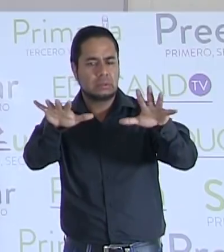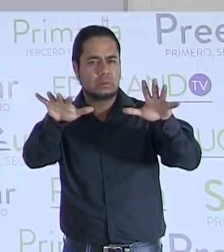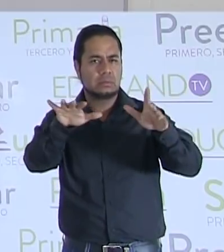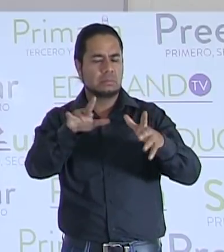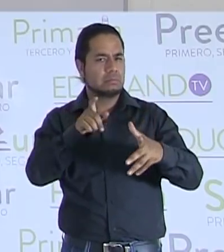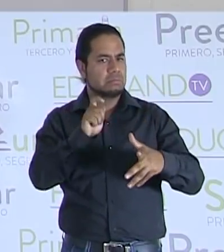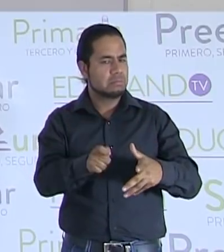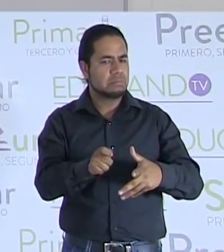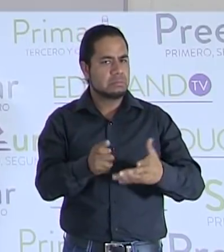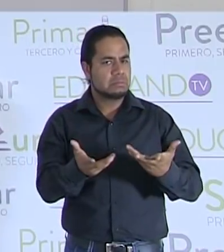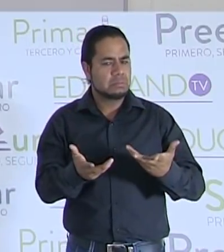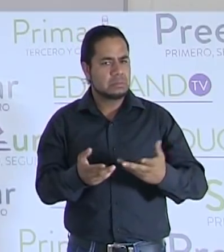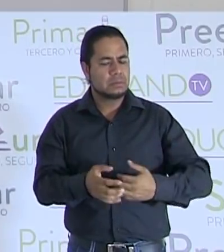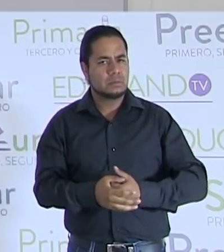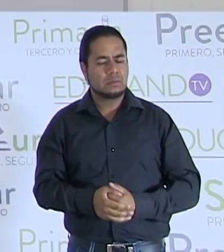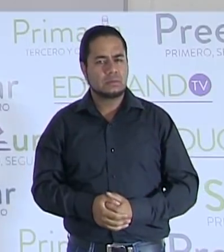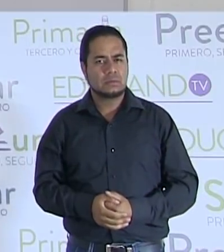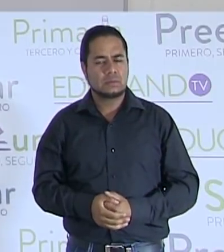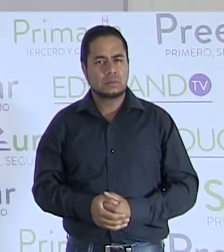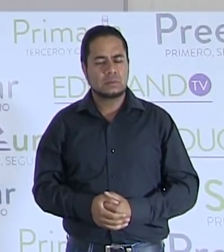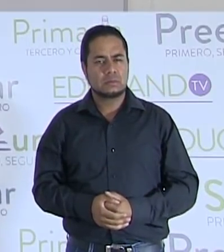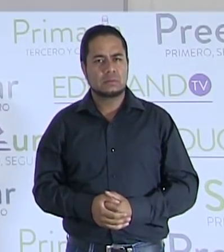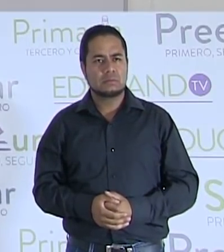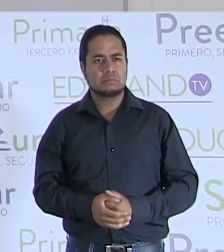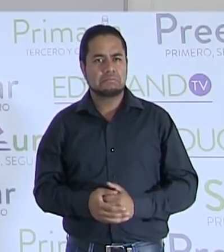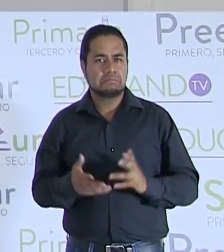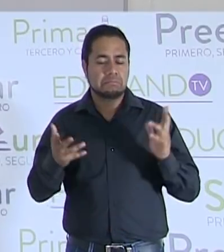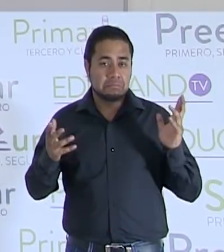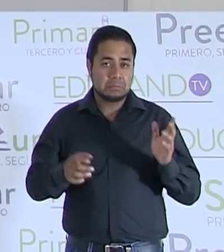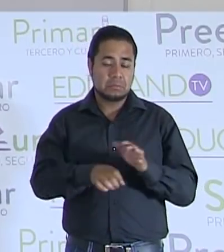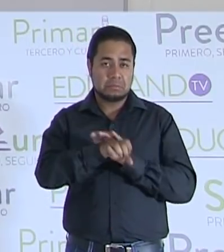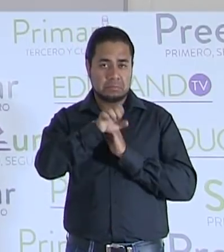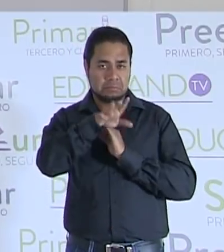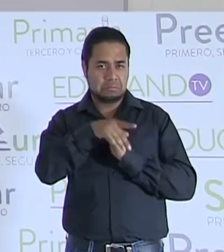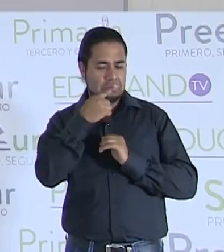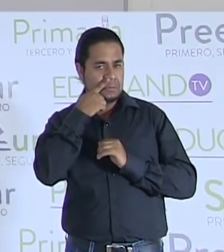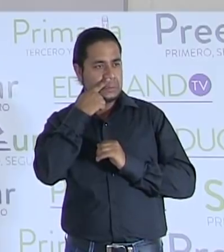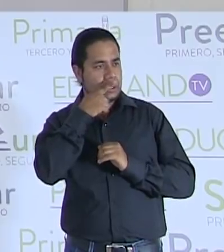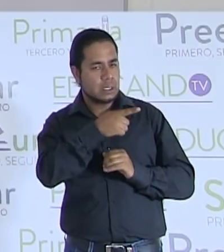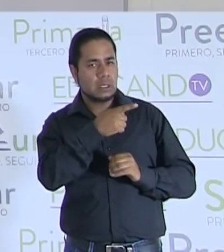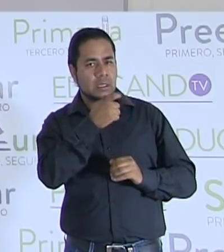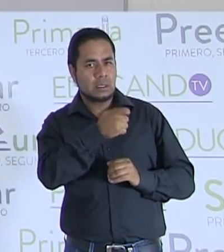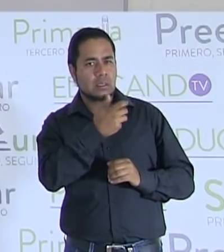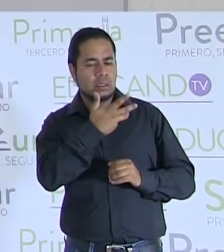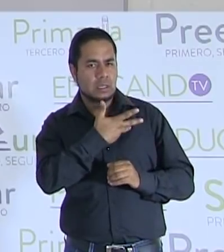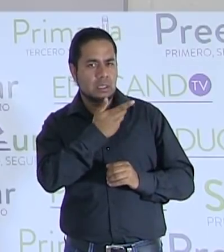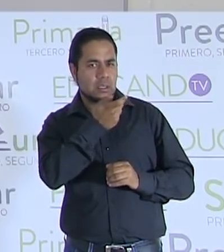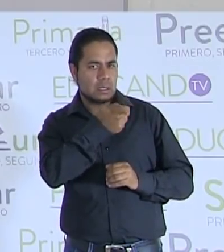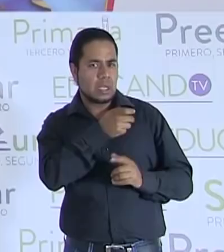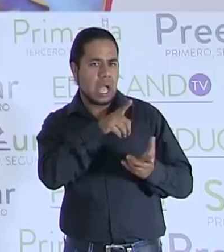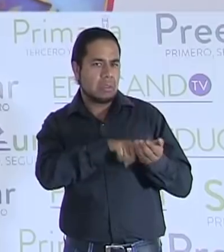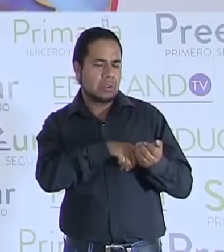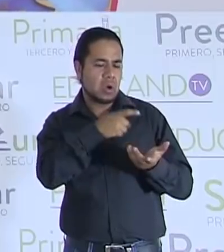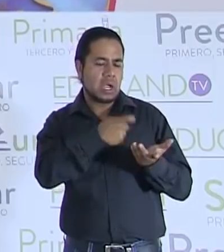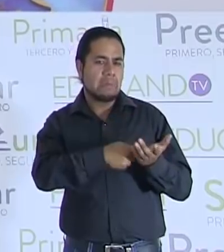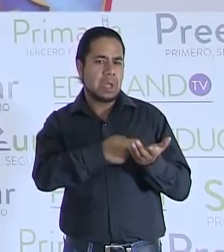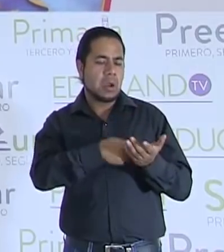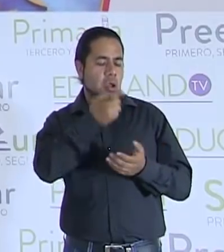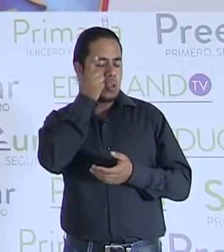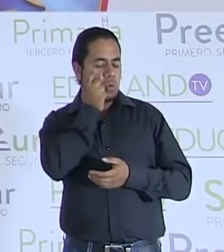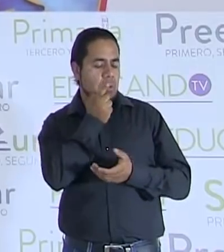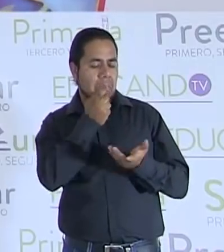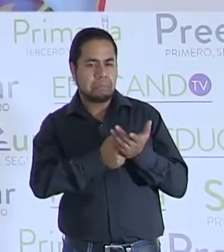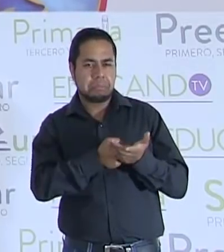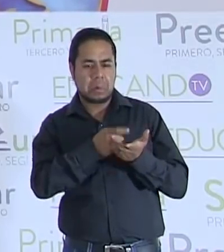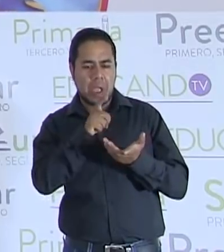¿Qué significa? Pues que si explícitamente vemos ahí qué pasó con el camarón que se durmió, se lo llevó la